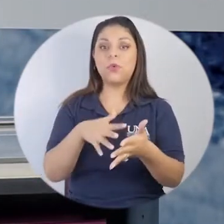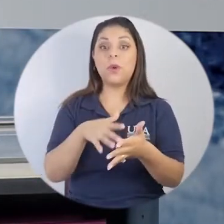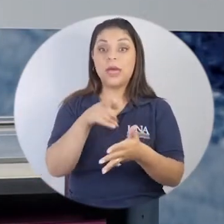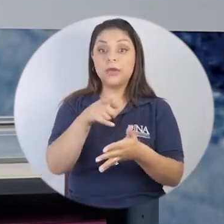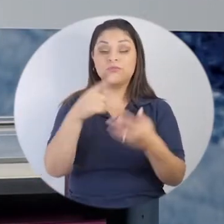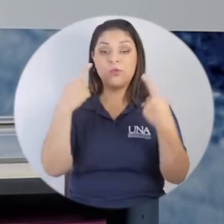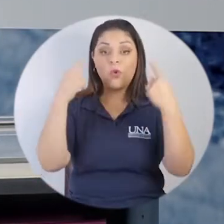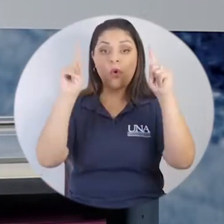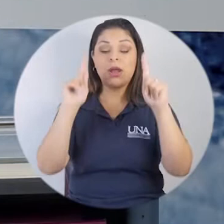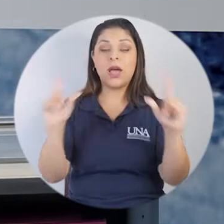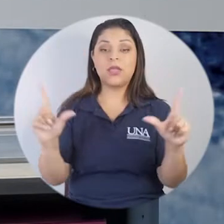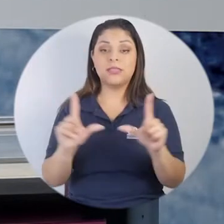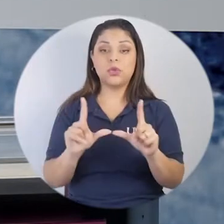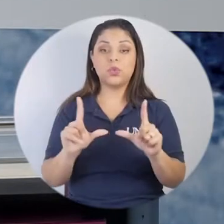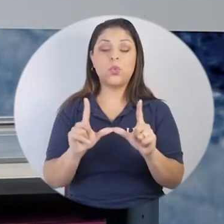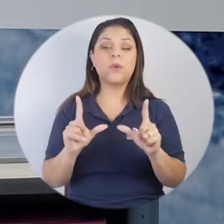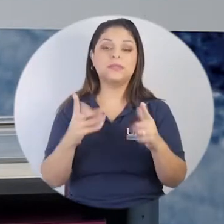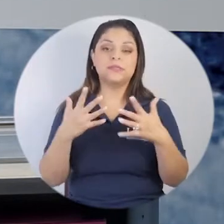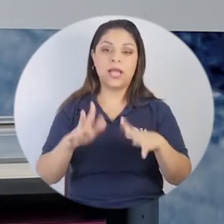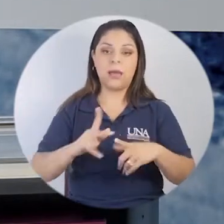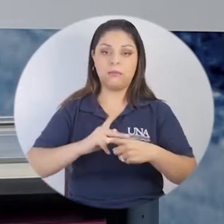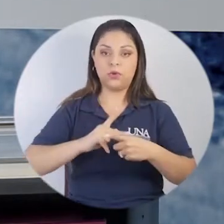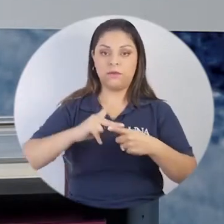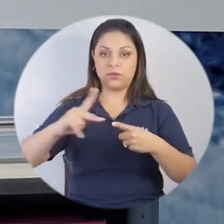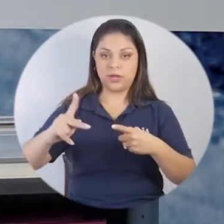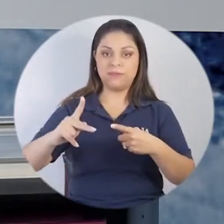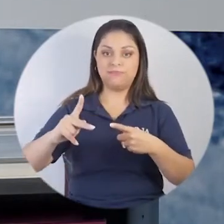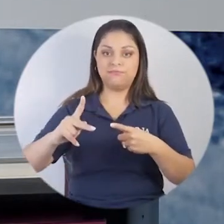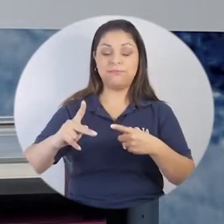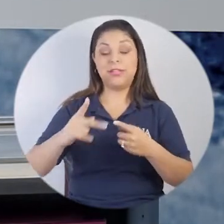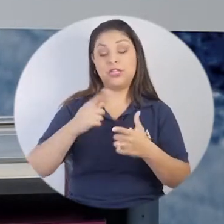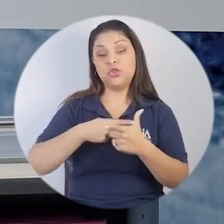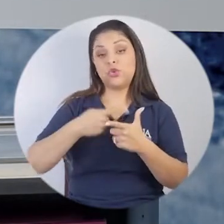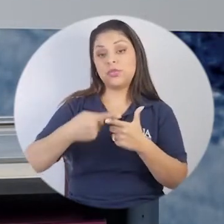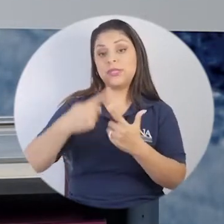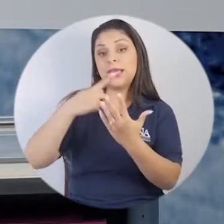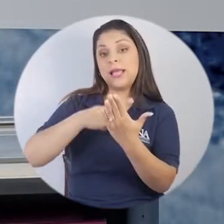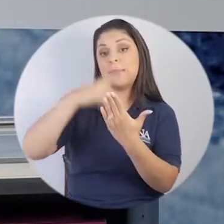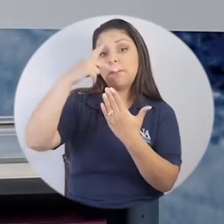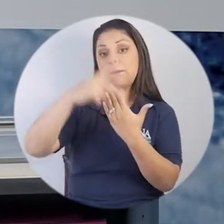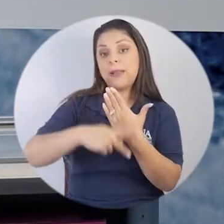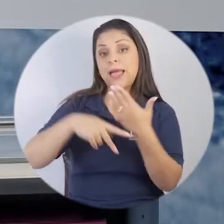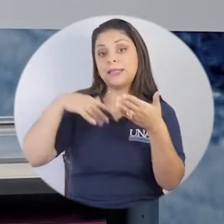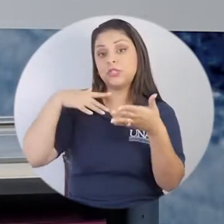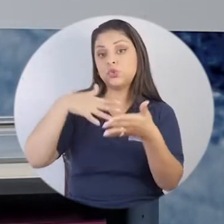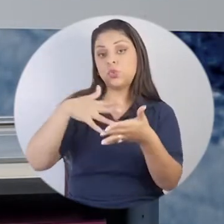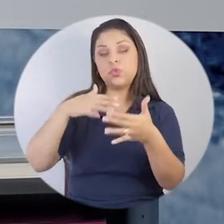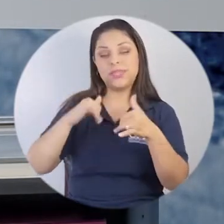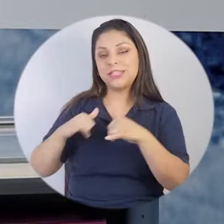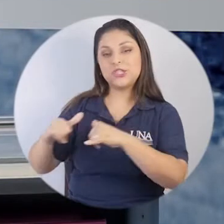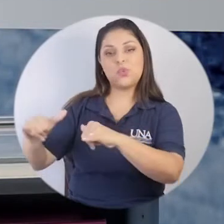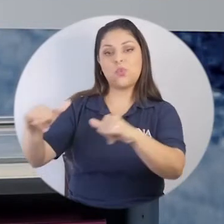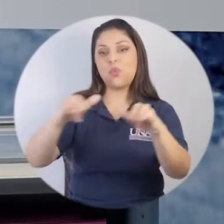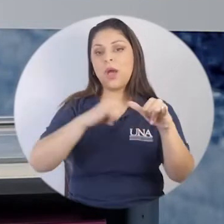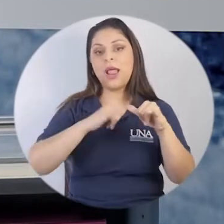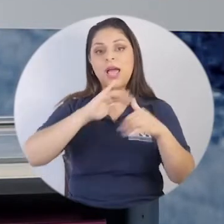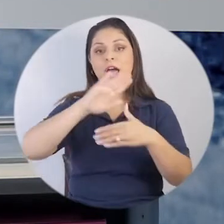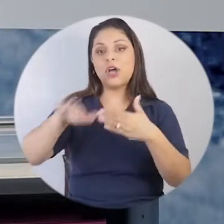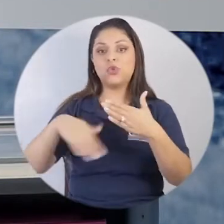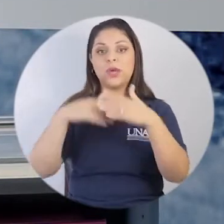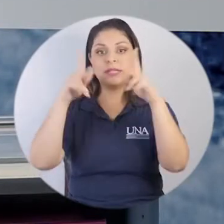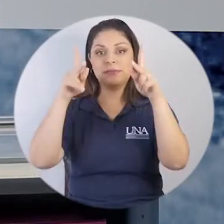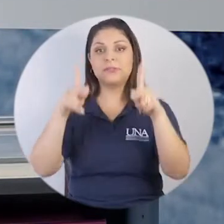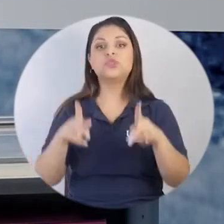permitir obtener un título ya a nivel profesional y, por tanto, entonces el plan de estudios es igual para toda la población estudiantil. Los